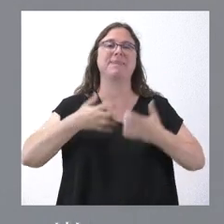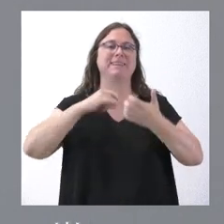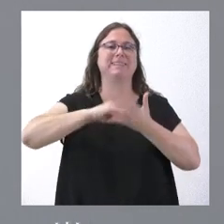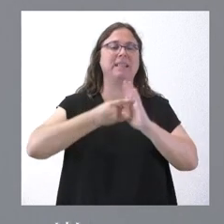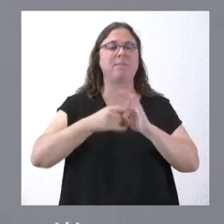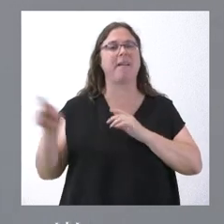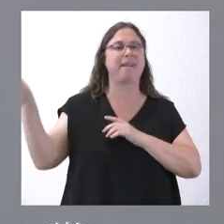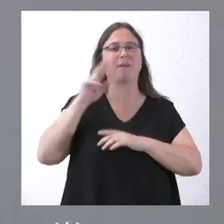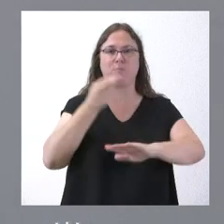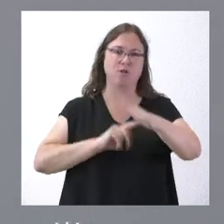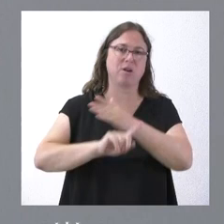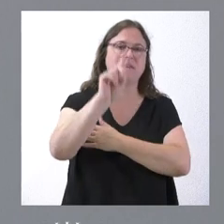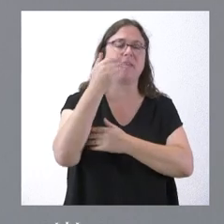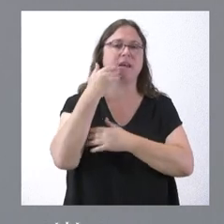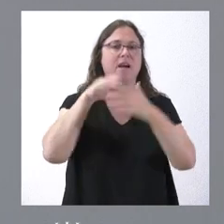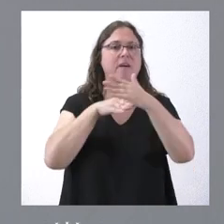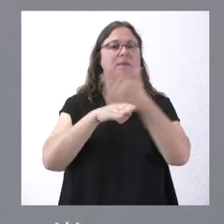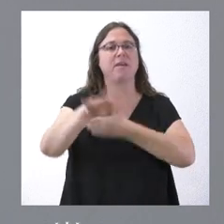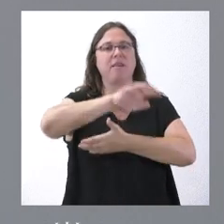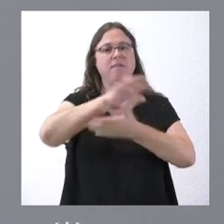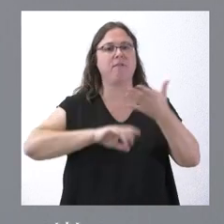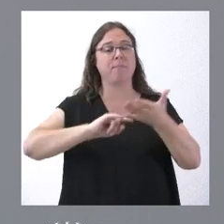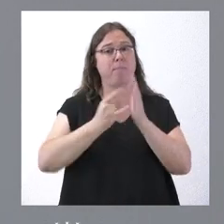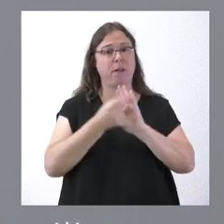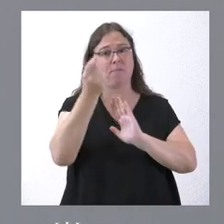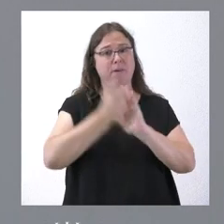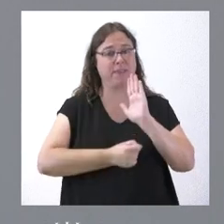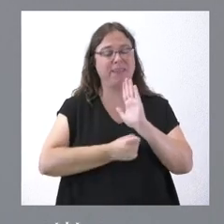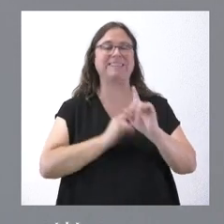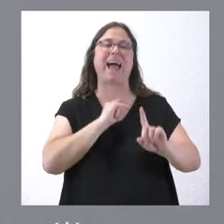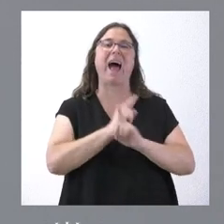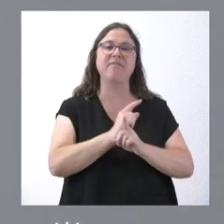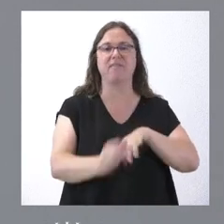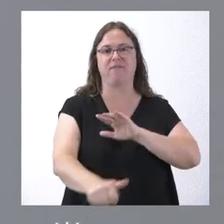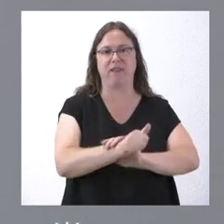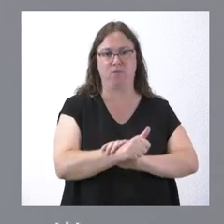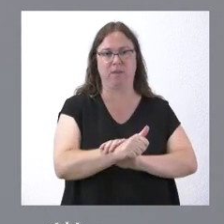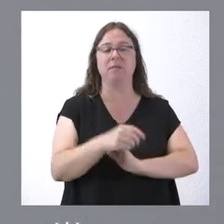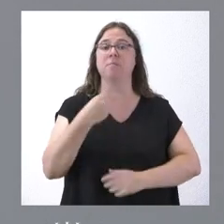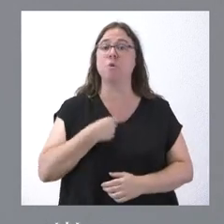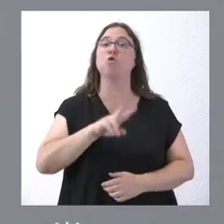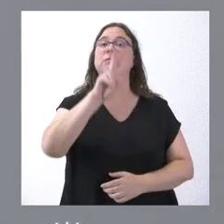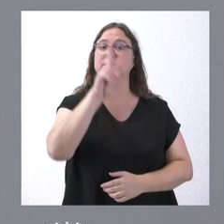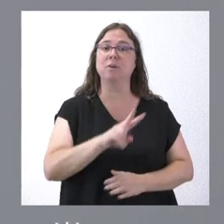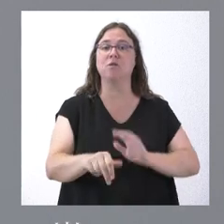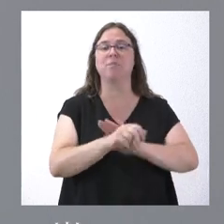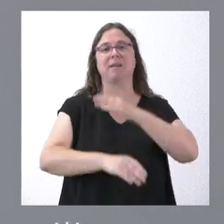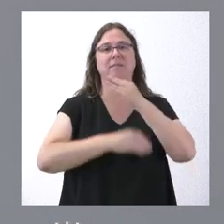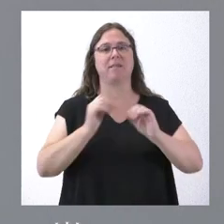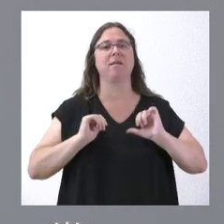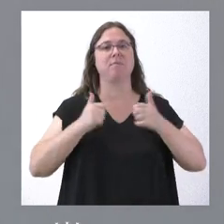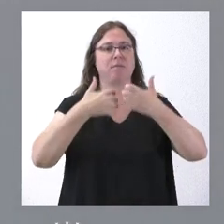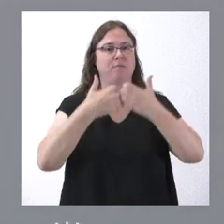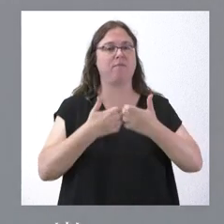Resiliencia mediante el informe sobre el Plan de Medidas Antifraudes. Es el segundo que se realiza desde la puesta en marcha del Mecanismo